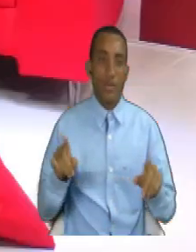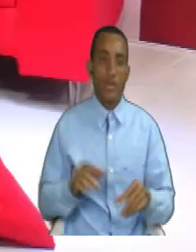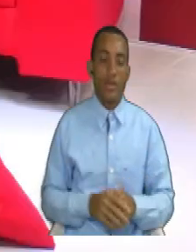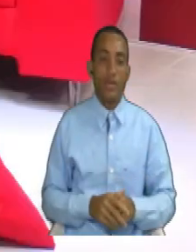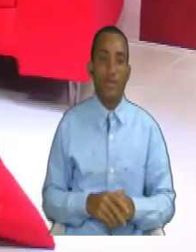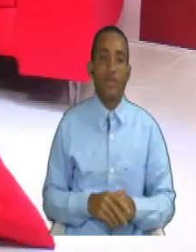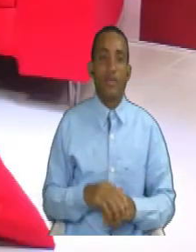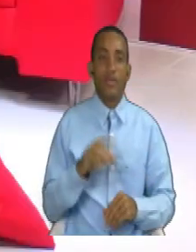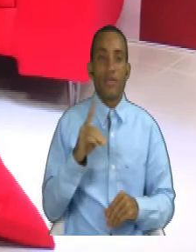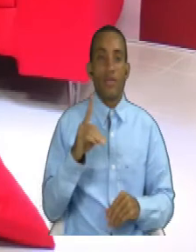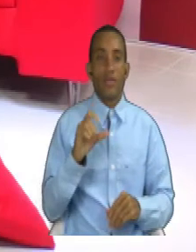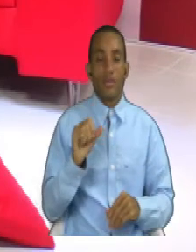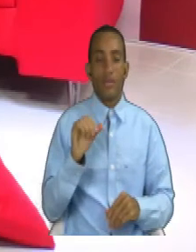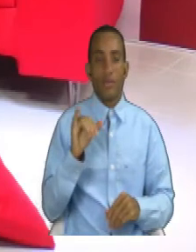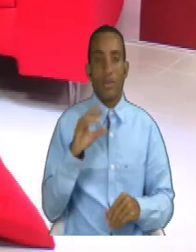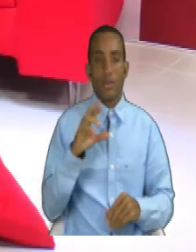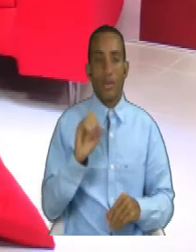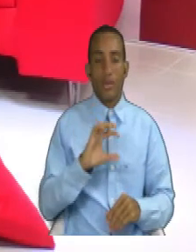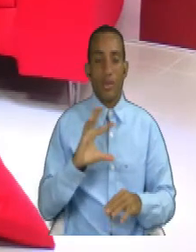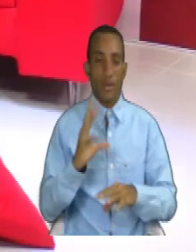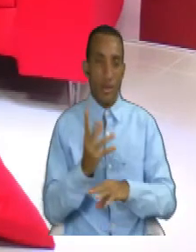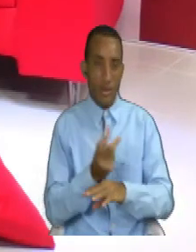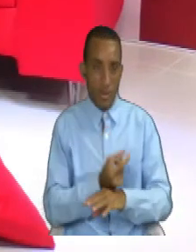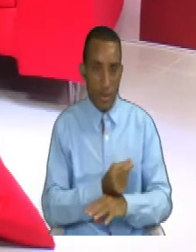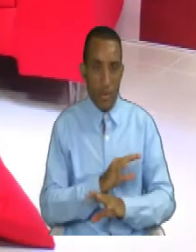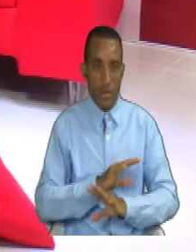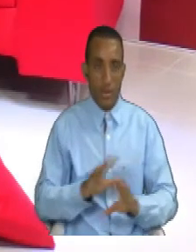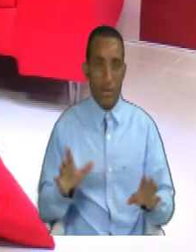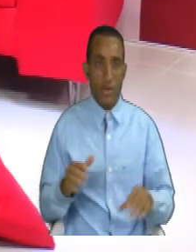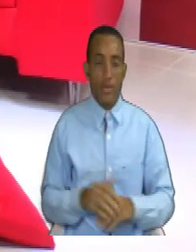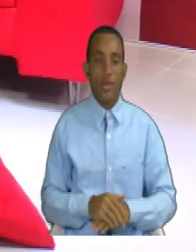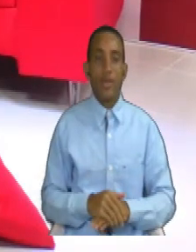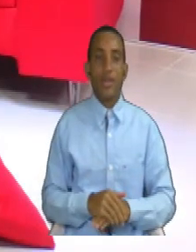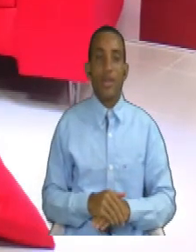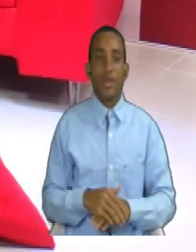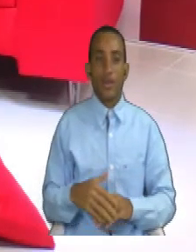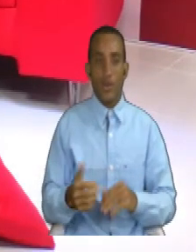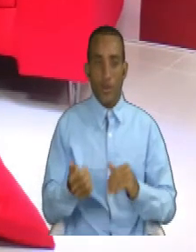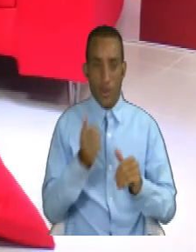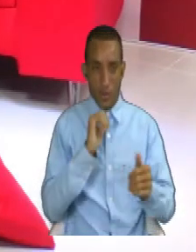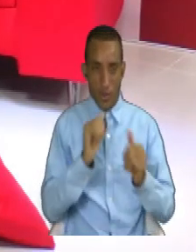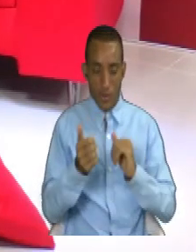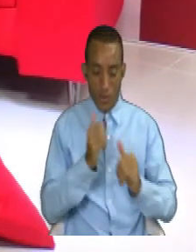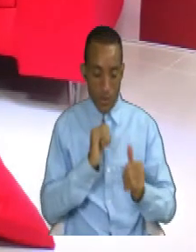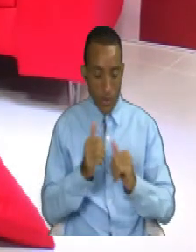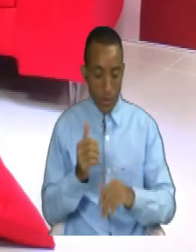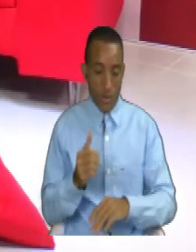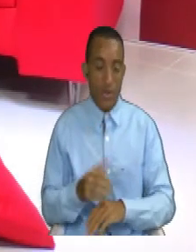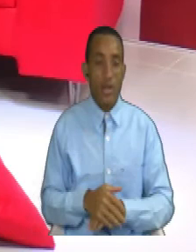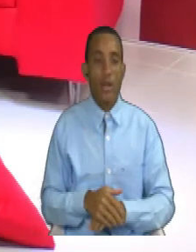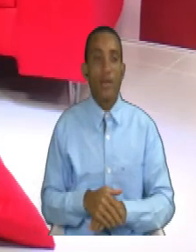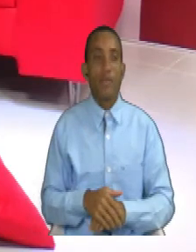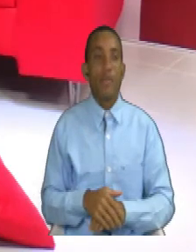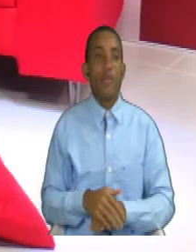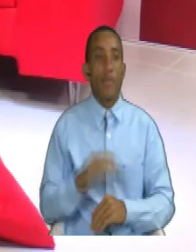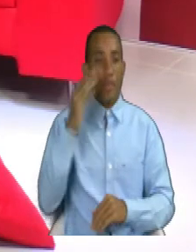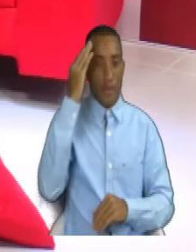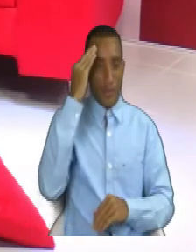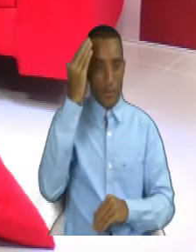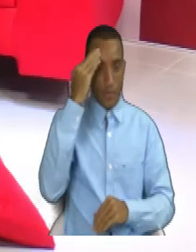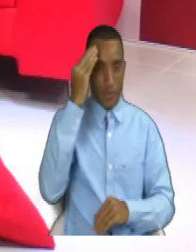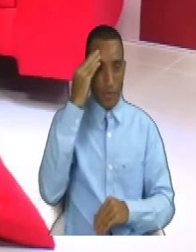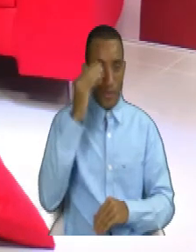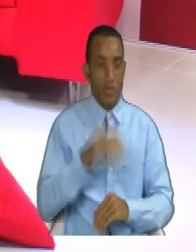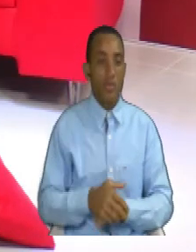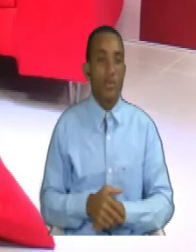nos va a convertir en un artista de la cervecería. Claro, hombre. Que sí. Claro, porque es que sabes que en la cervecería